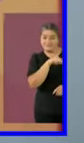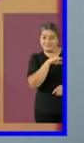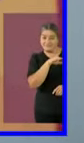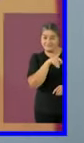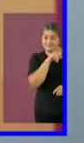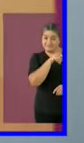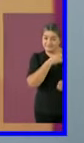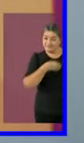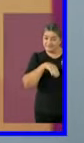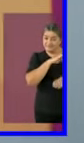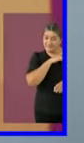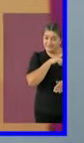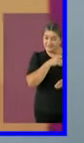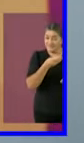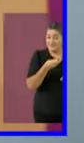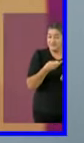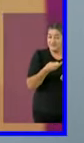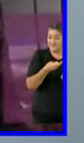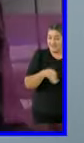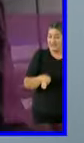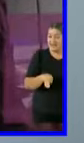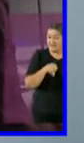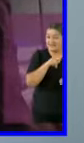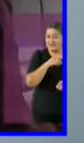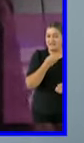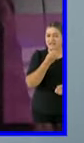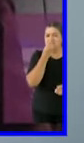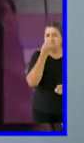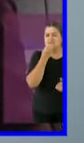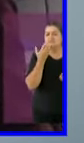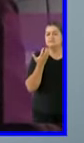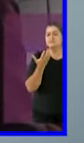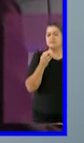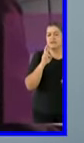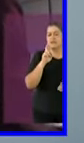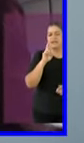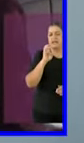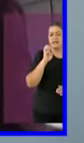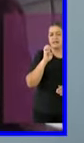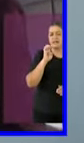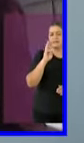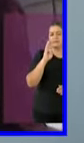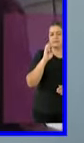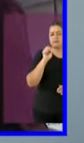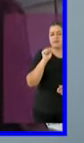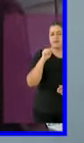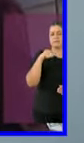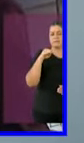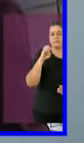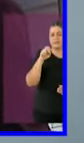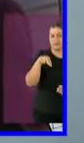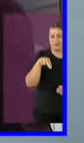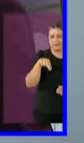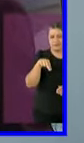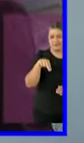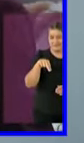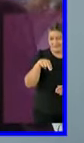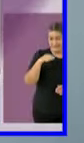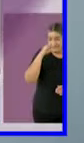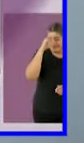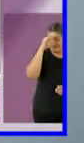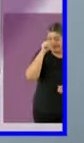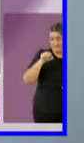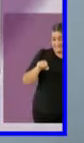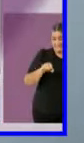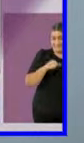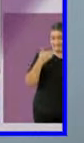todo estos temas de actos de corrupción que se pusieron sobre la mesa, y bueno, posteriormente aquí cuando platicaron con medios de comunicación y dieron